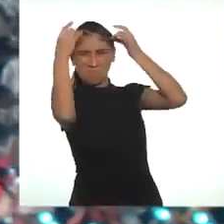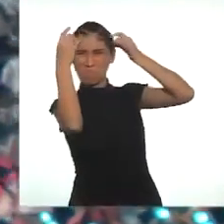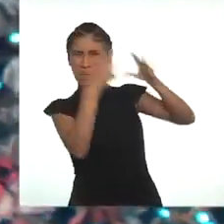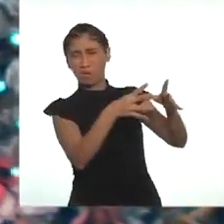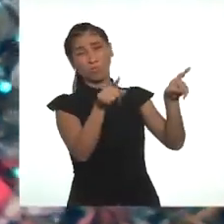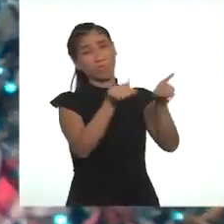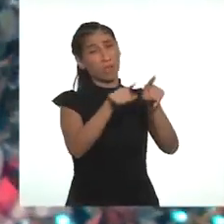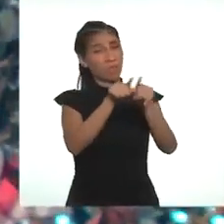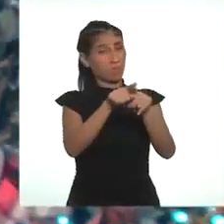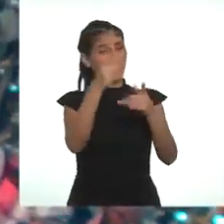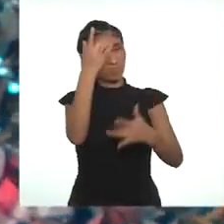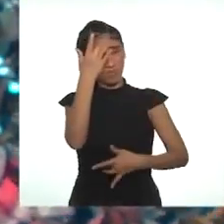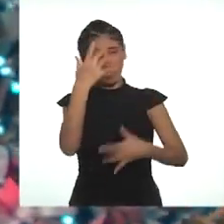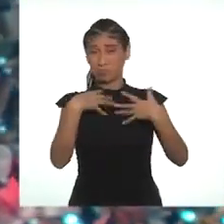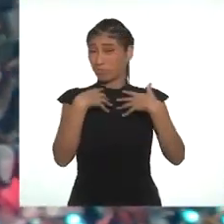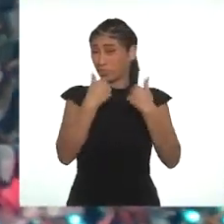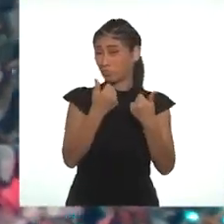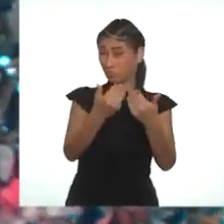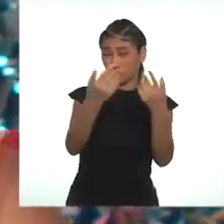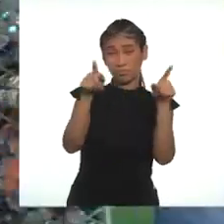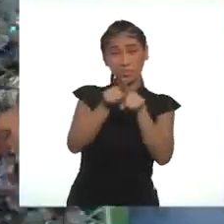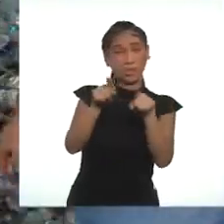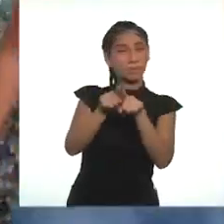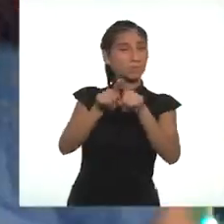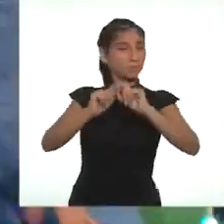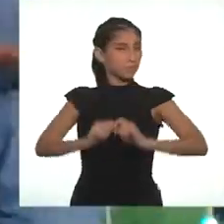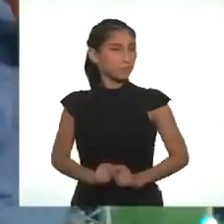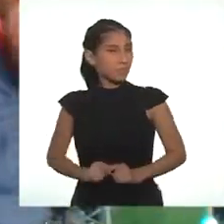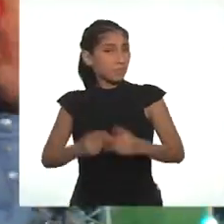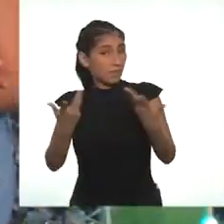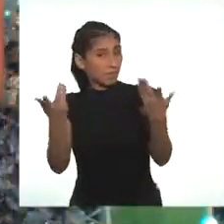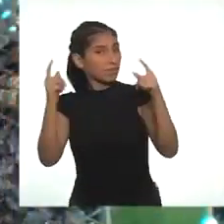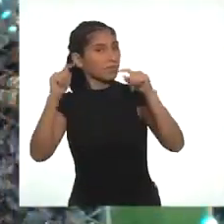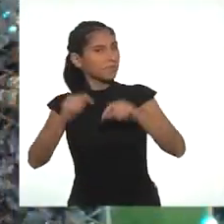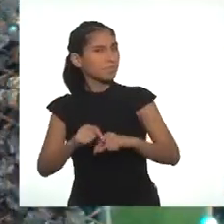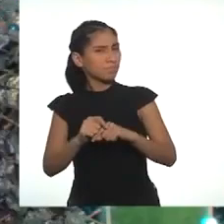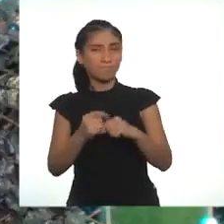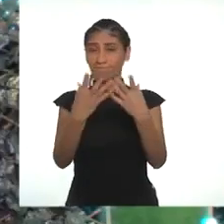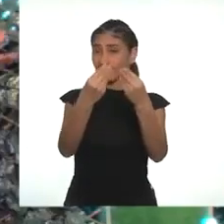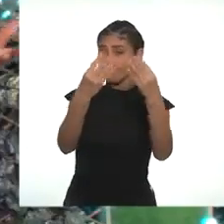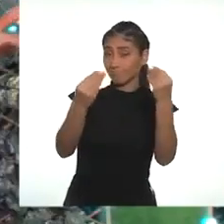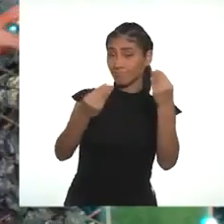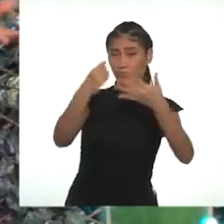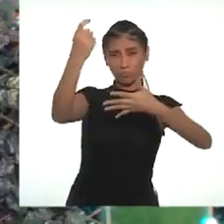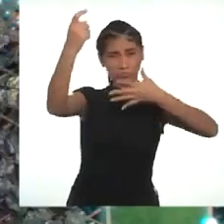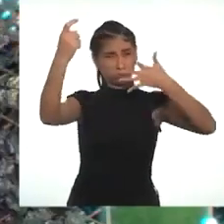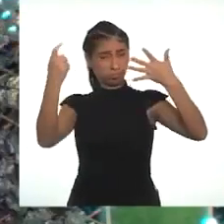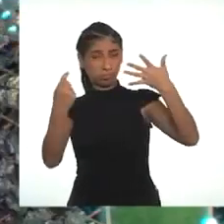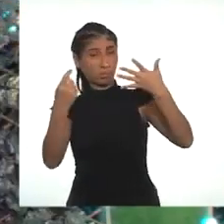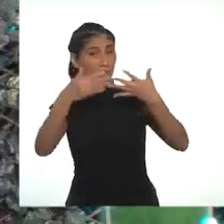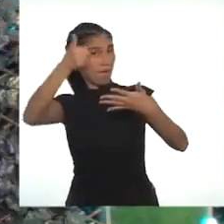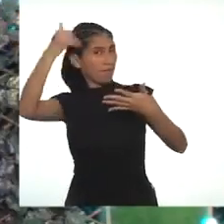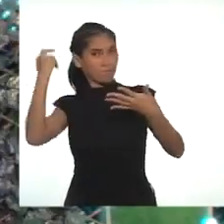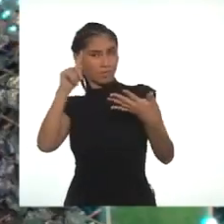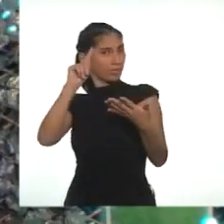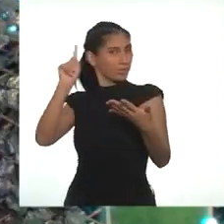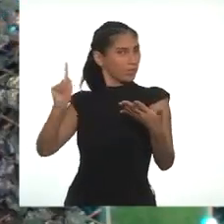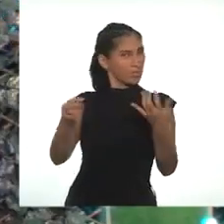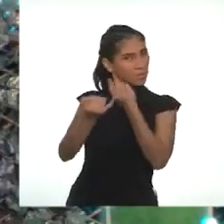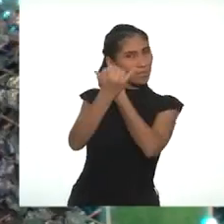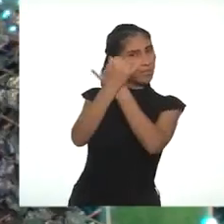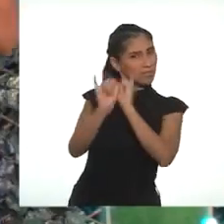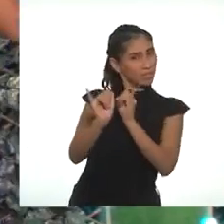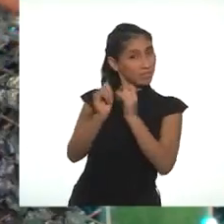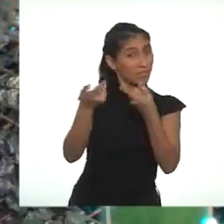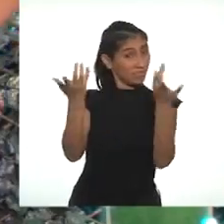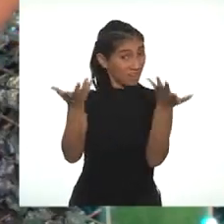agregado otros como la contaminación ambiental. En realidad, hay muchas cosas que no sabíamos sobre nuestra